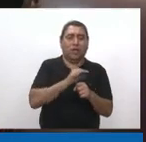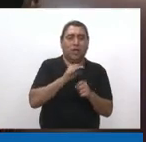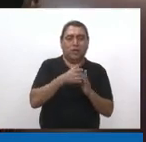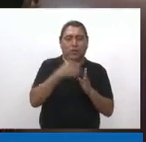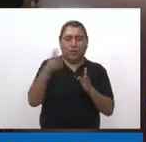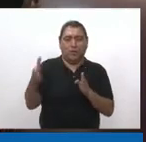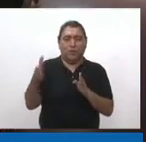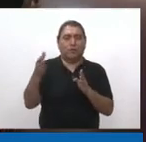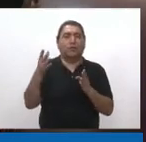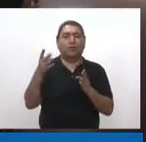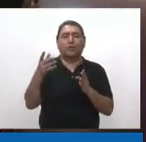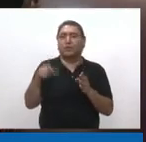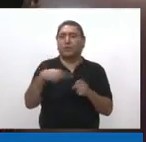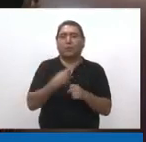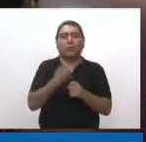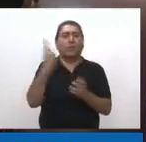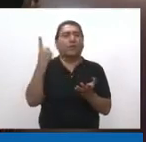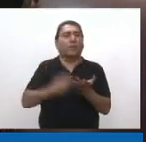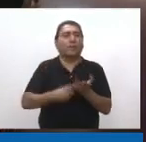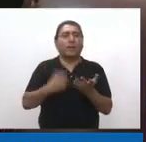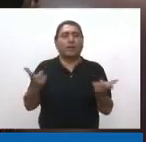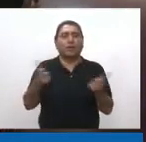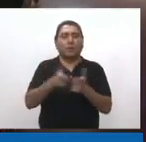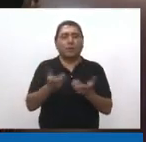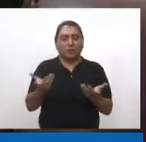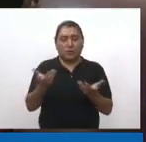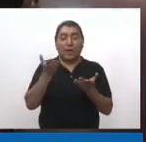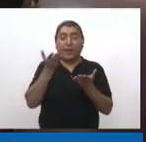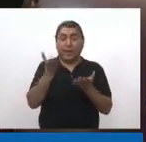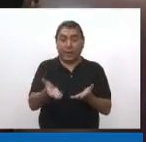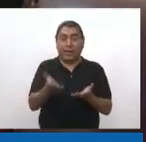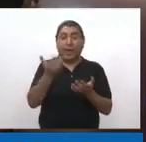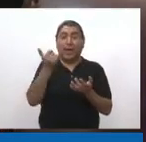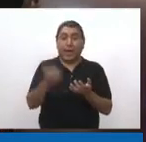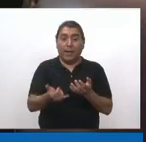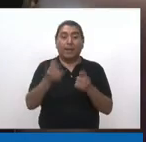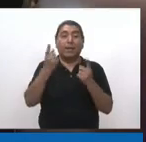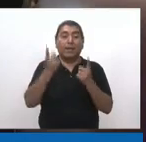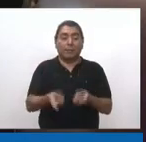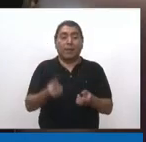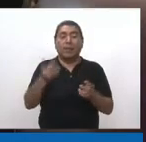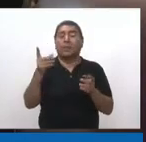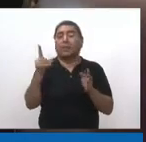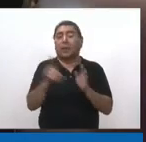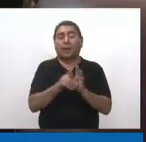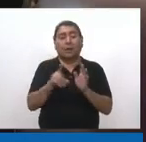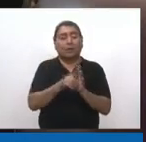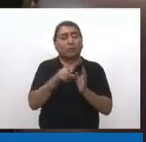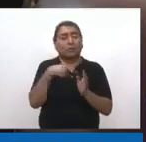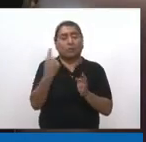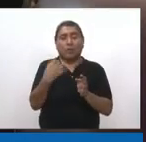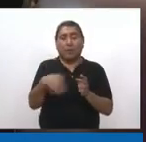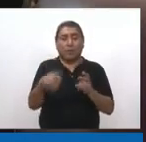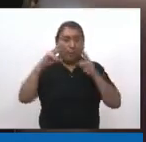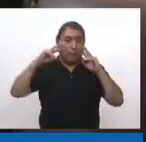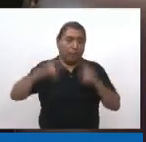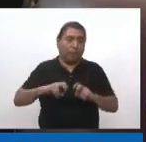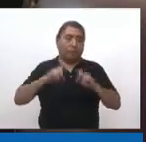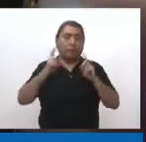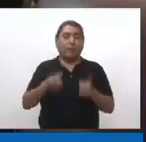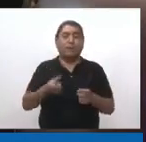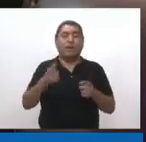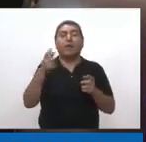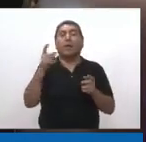pudo dictaminar en comisión. O sea que ahí tenemos otra cantidad de decretos que deberíamos tratar. Pero también los de